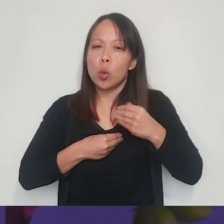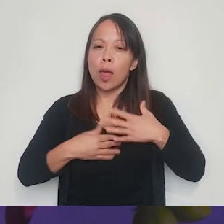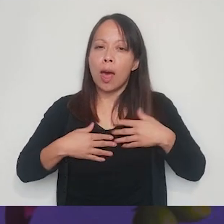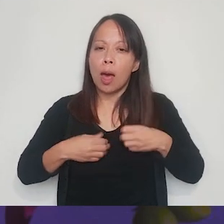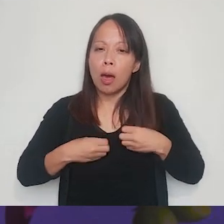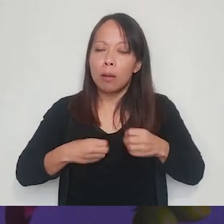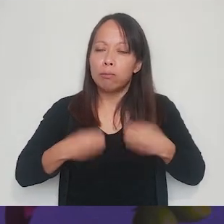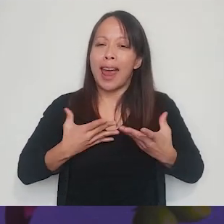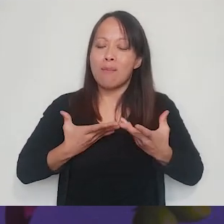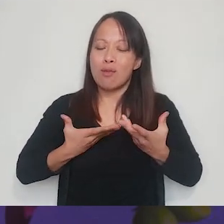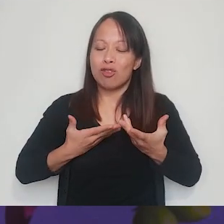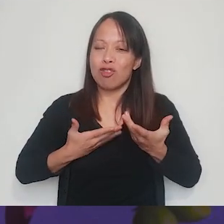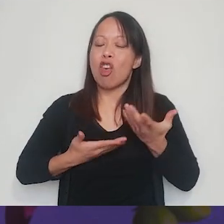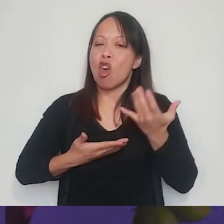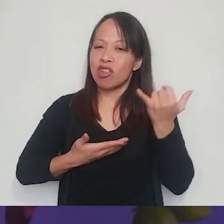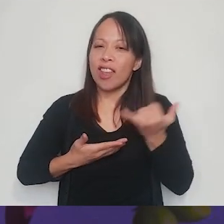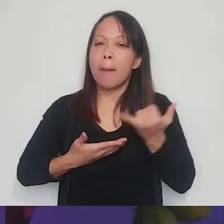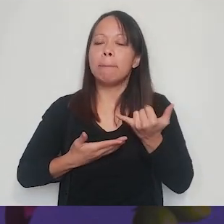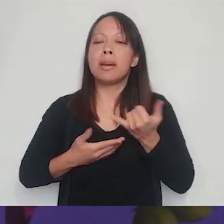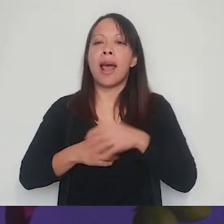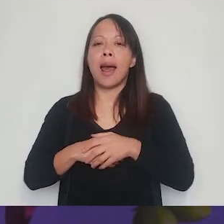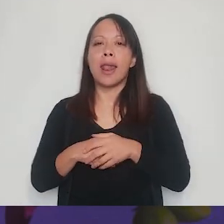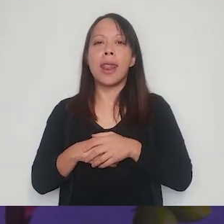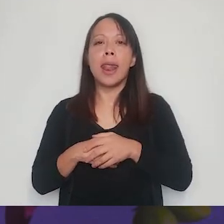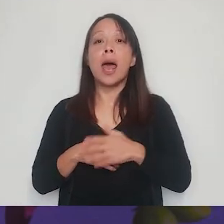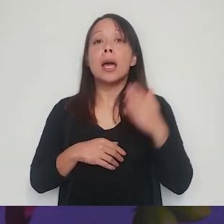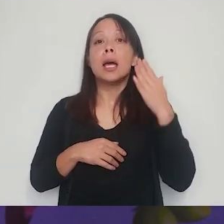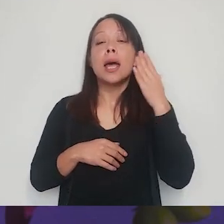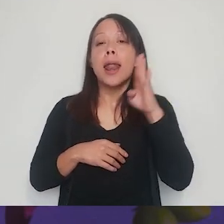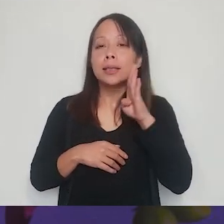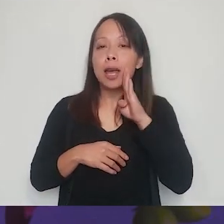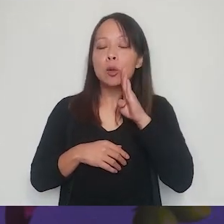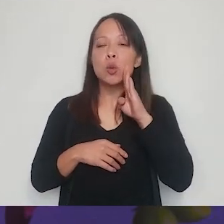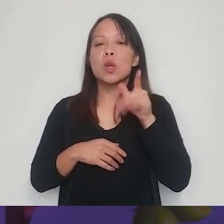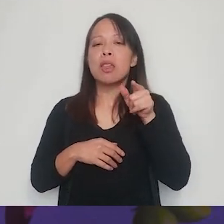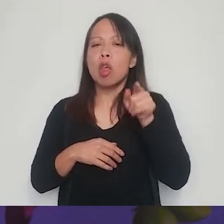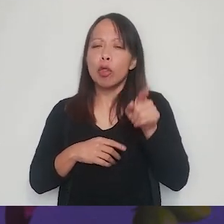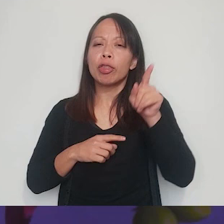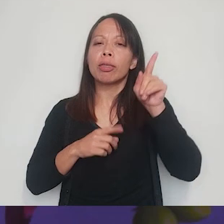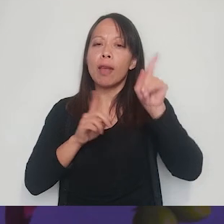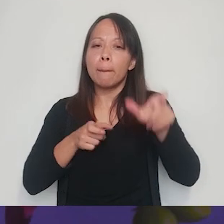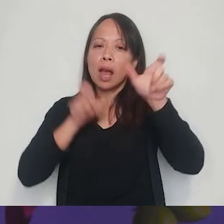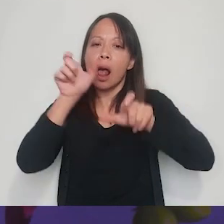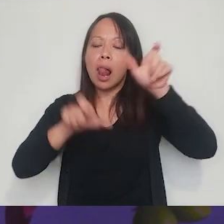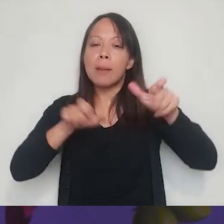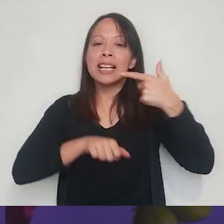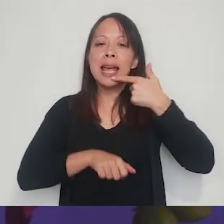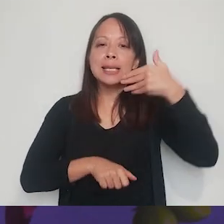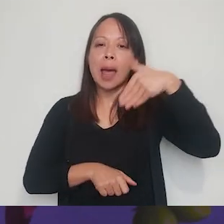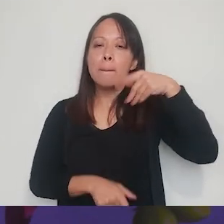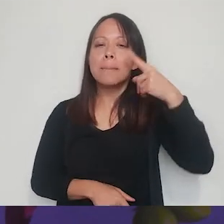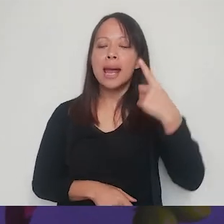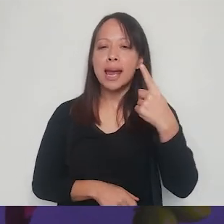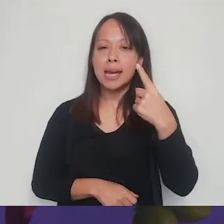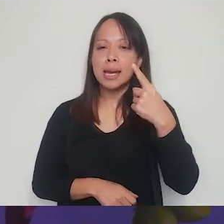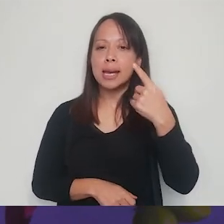y logístico muy importante, y de la contraparte Cure SMA en Estados Unidos, que son los familiares de los pacientes